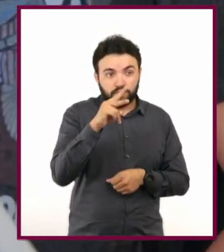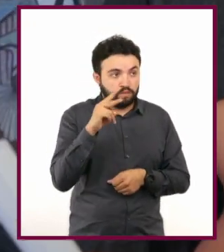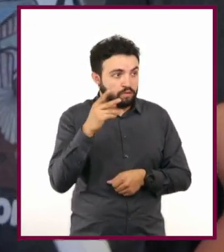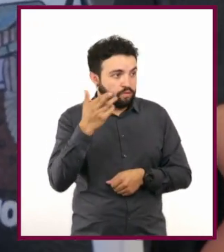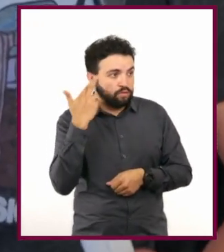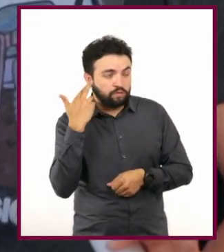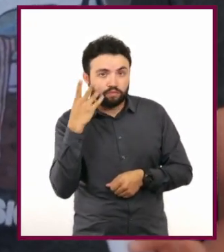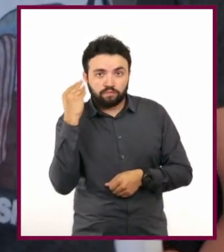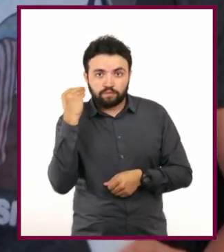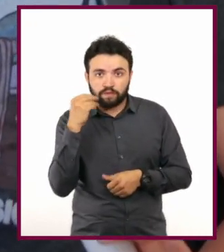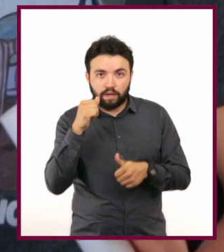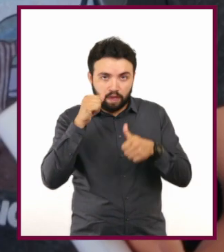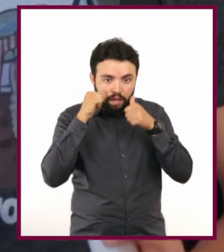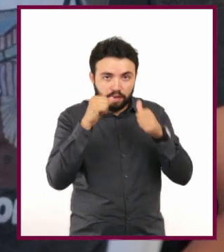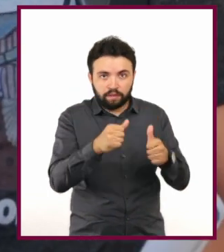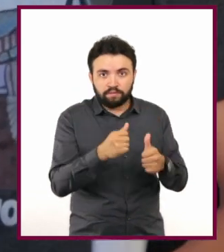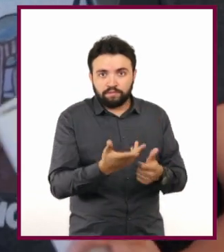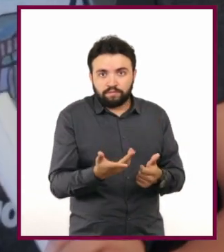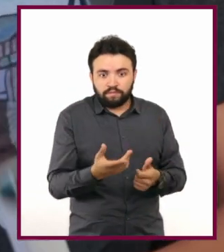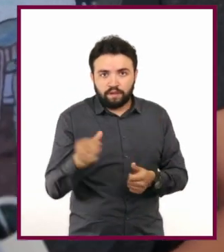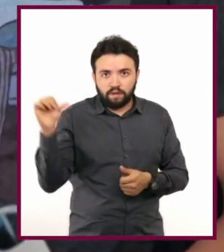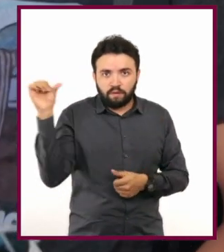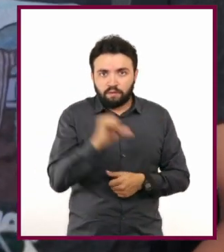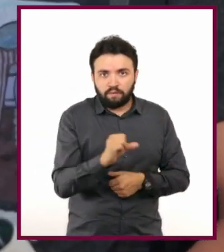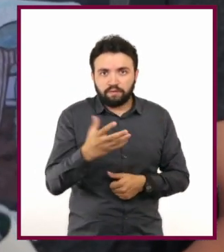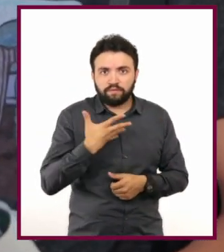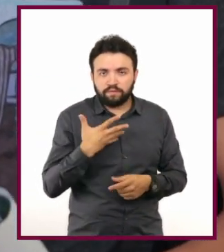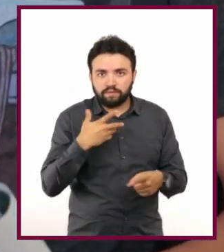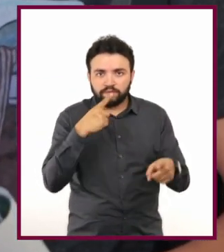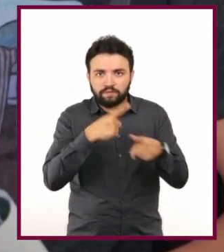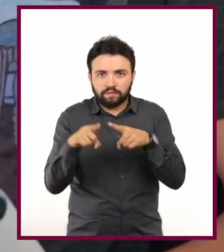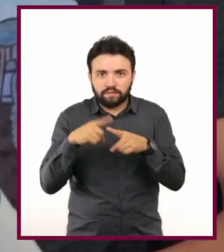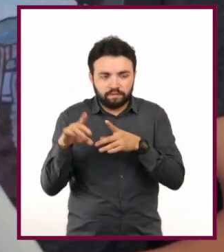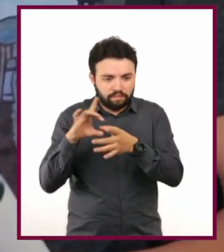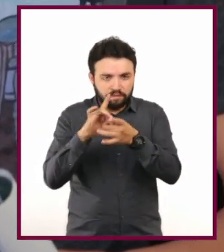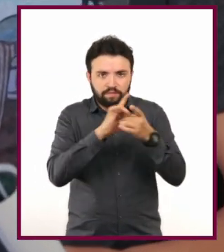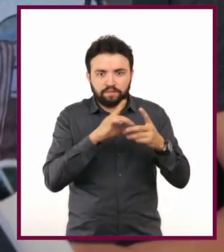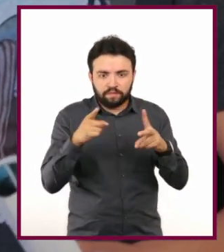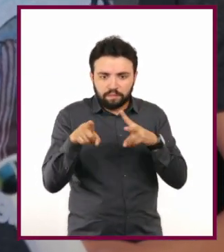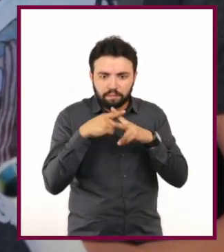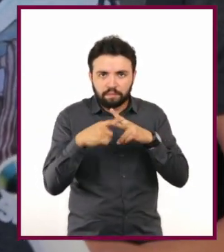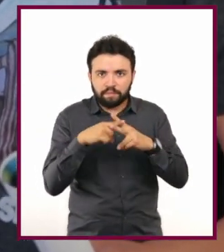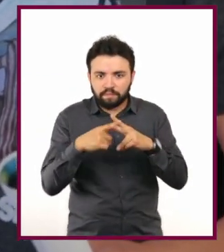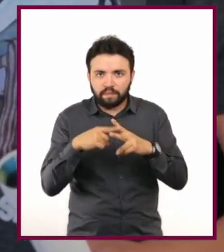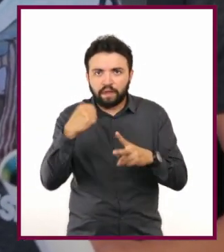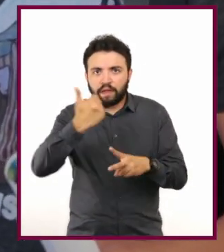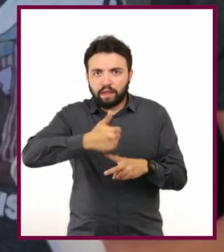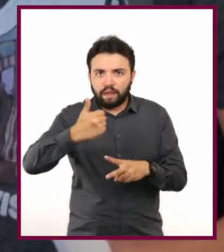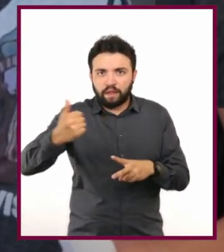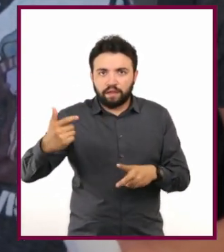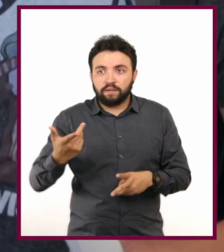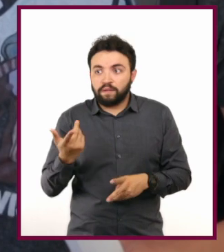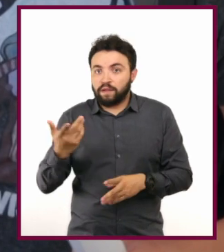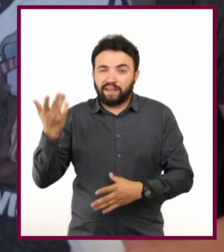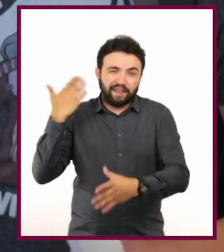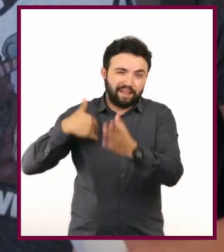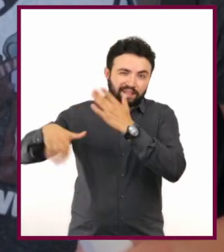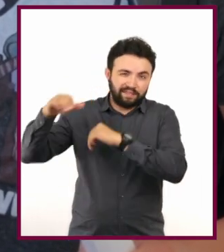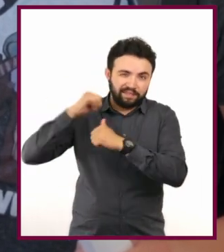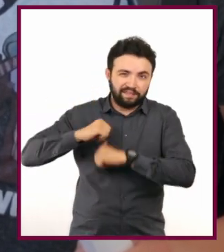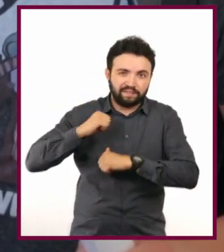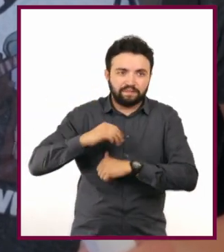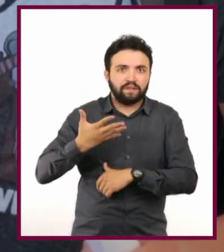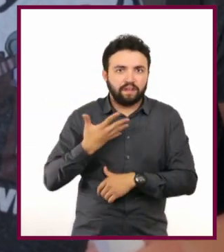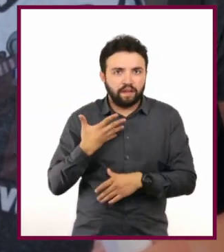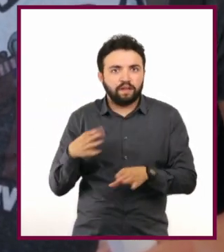te darías cuenta que sigue siendo súper actual. Tiene compases de composición matemática y en su época causó furor entre adultos y